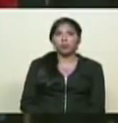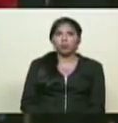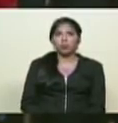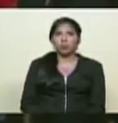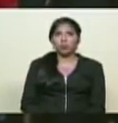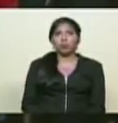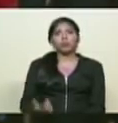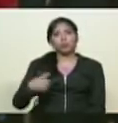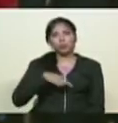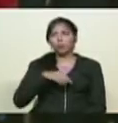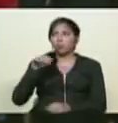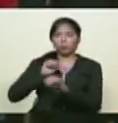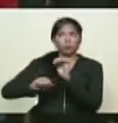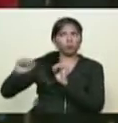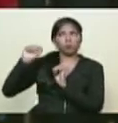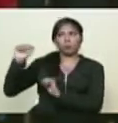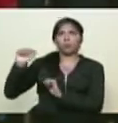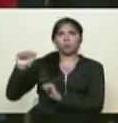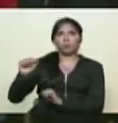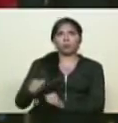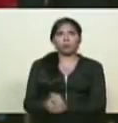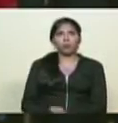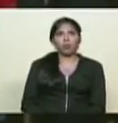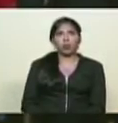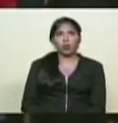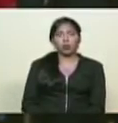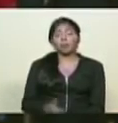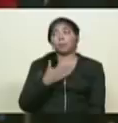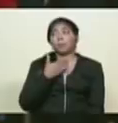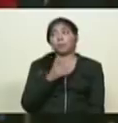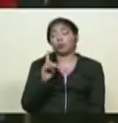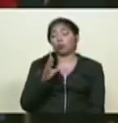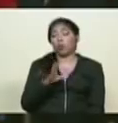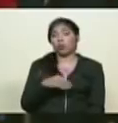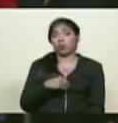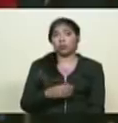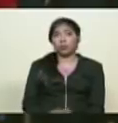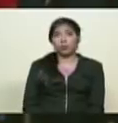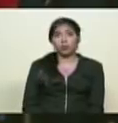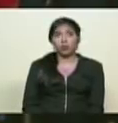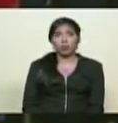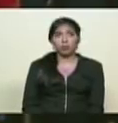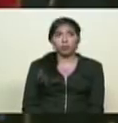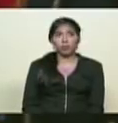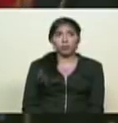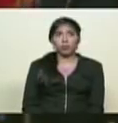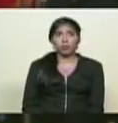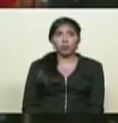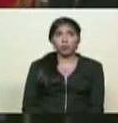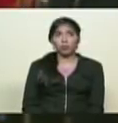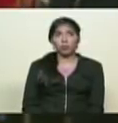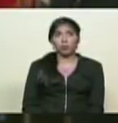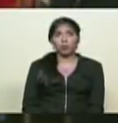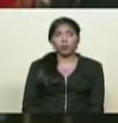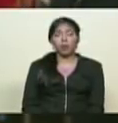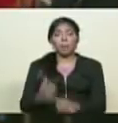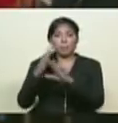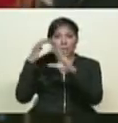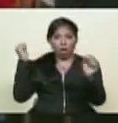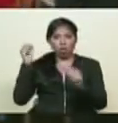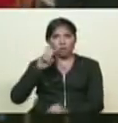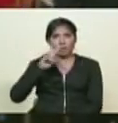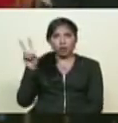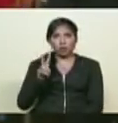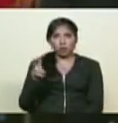continuaremos condenándola dicho esto me permite ofrecerle la palabra al embajador de venezuela